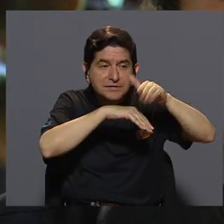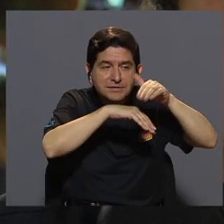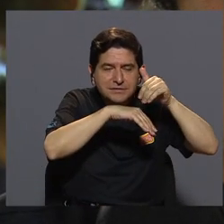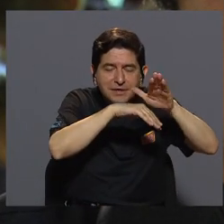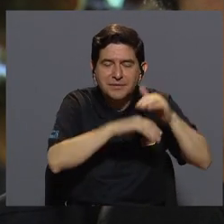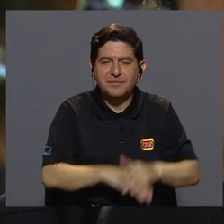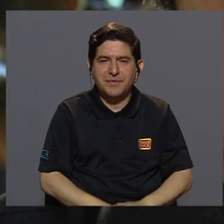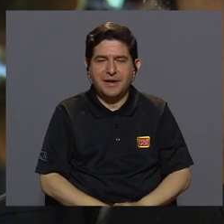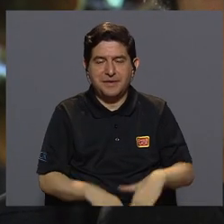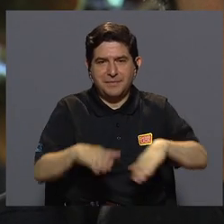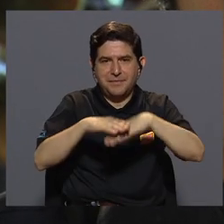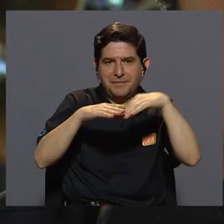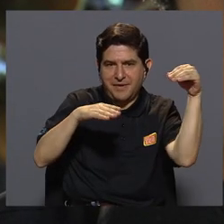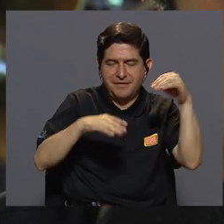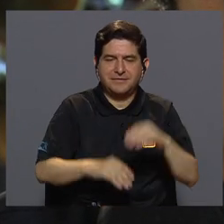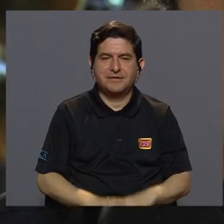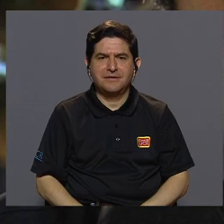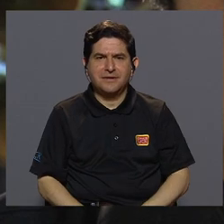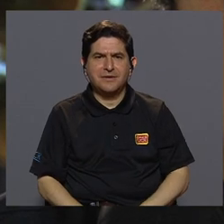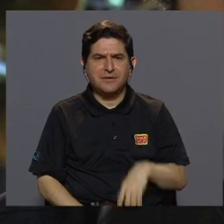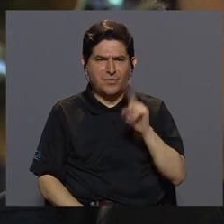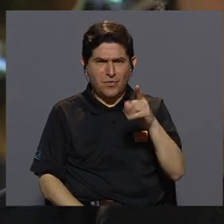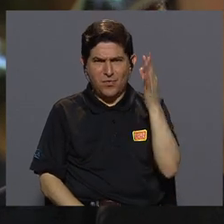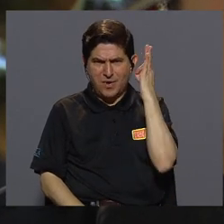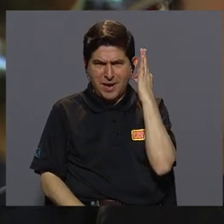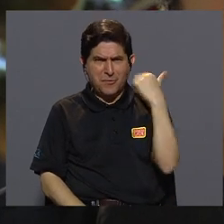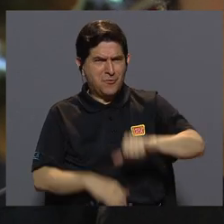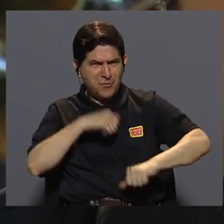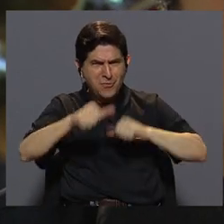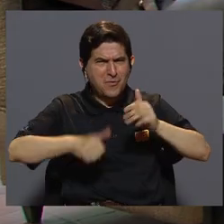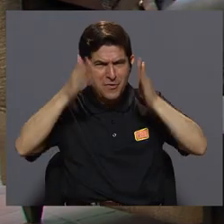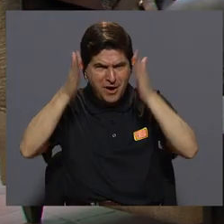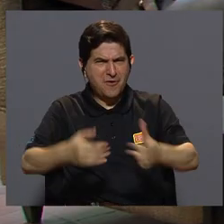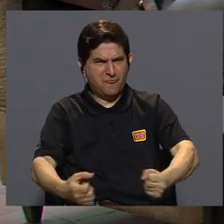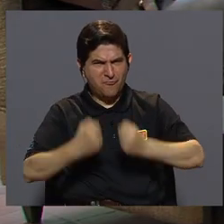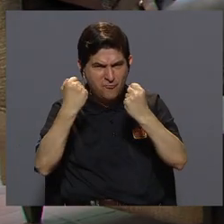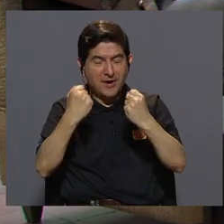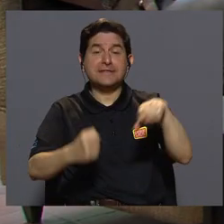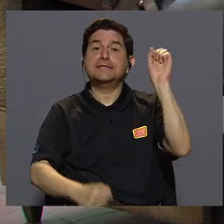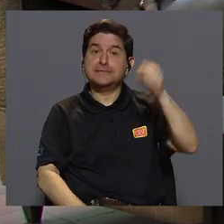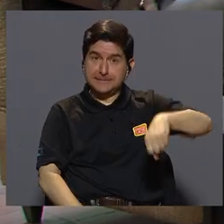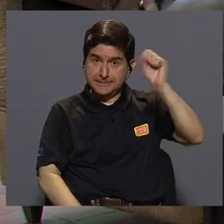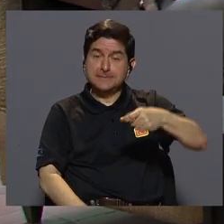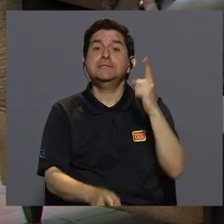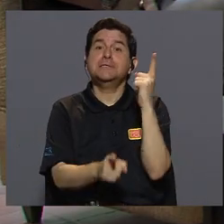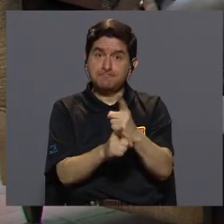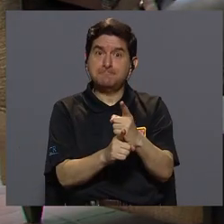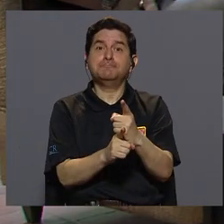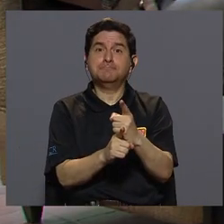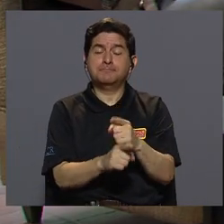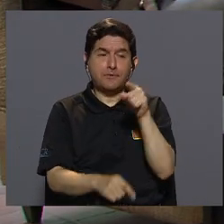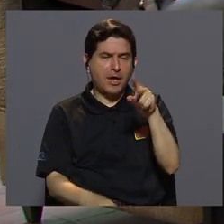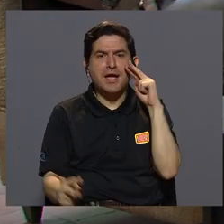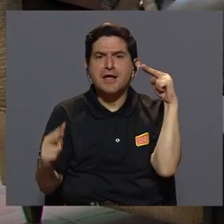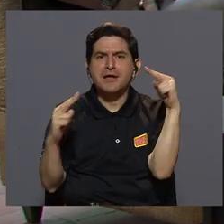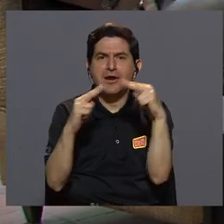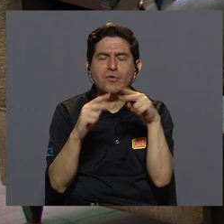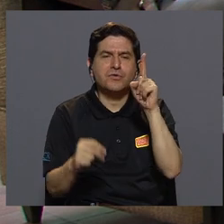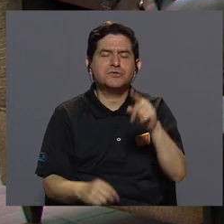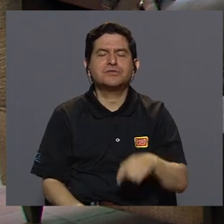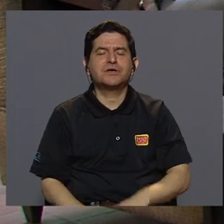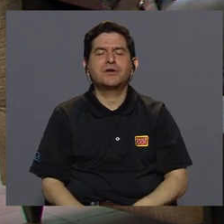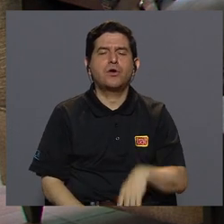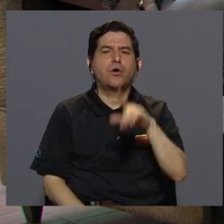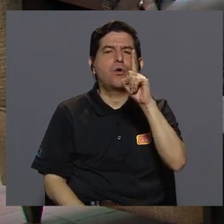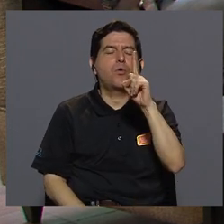los estereotipos de la época. Ah, sí, por eso. Era una mujer de armas tomadas. Una feminista con fuerza. Exactamente. Y ella conoce aquí a